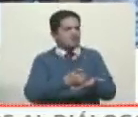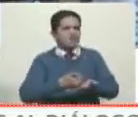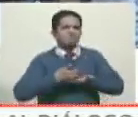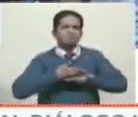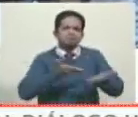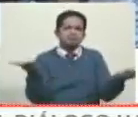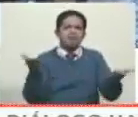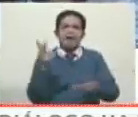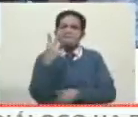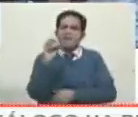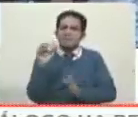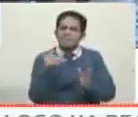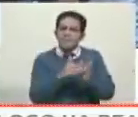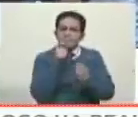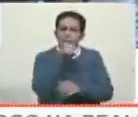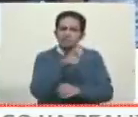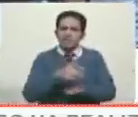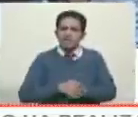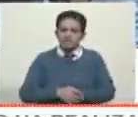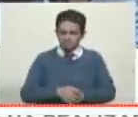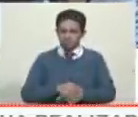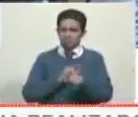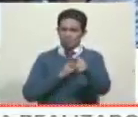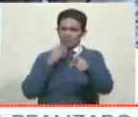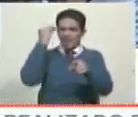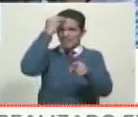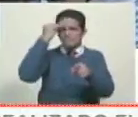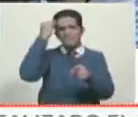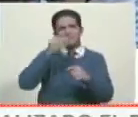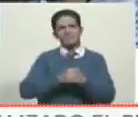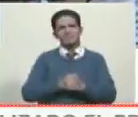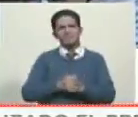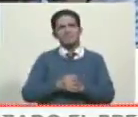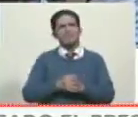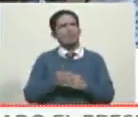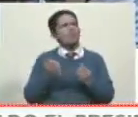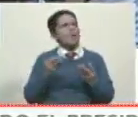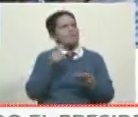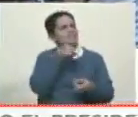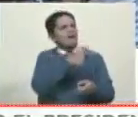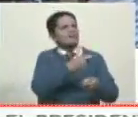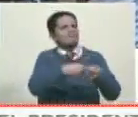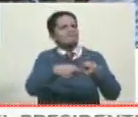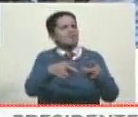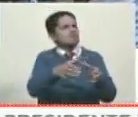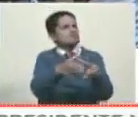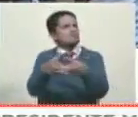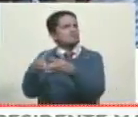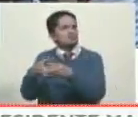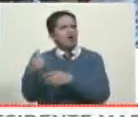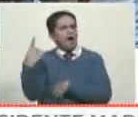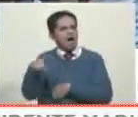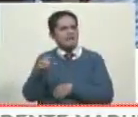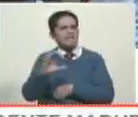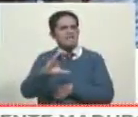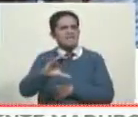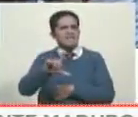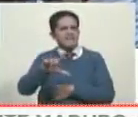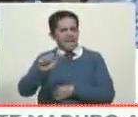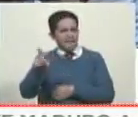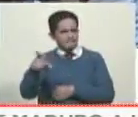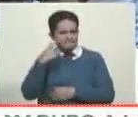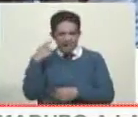dios mío se han puesto a pensar cuántos que hay aquí company milk